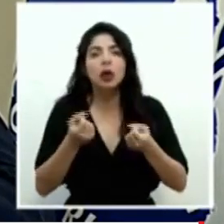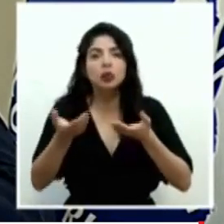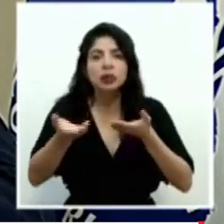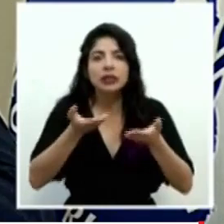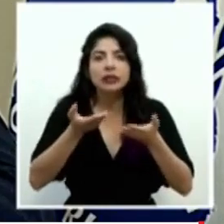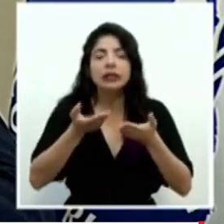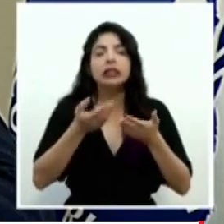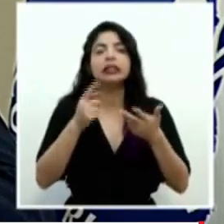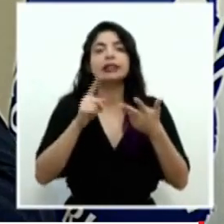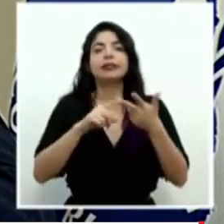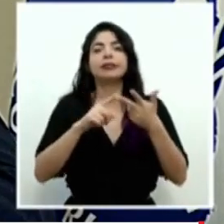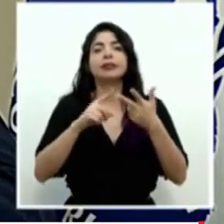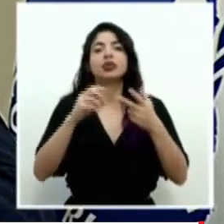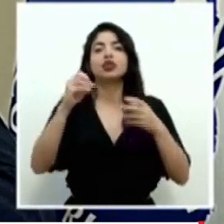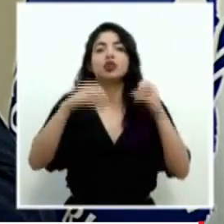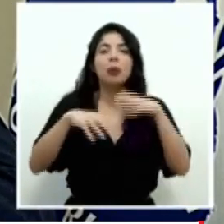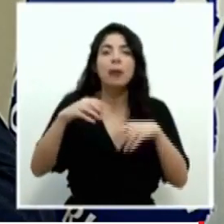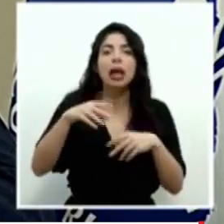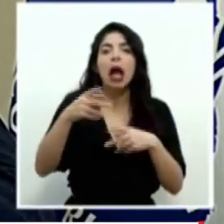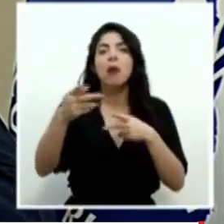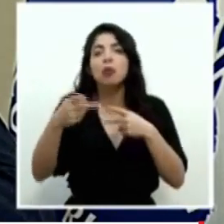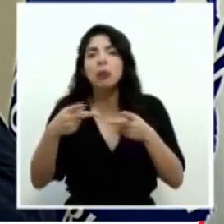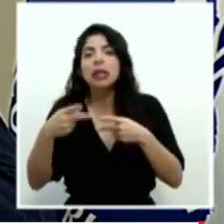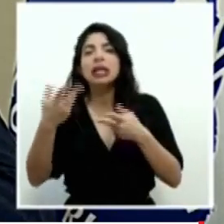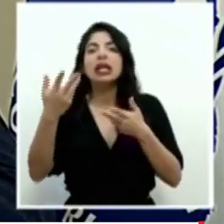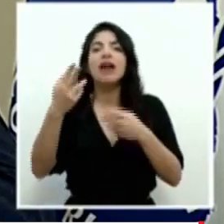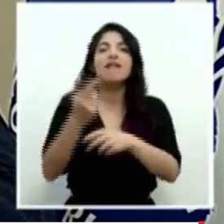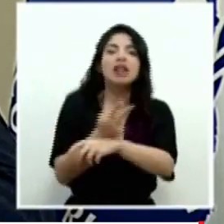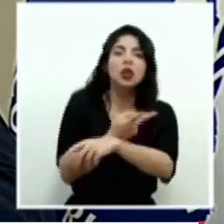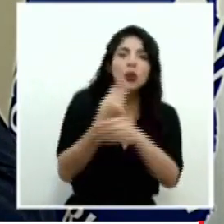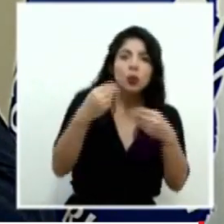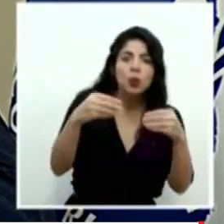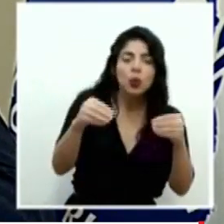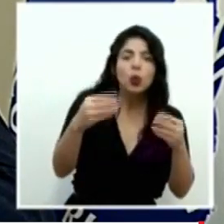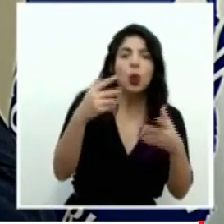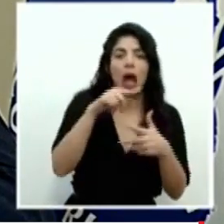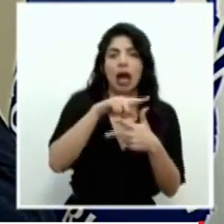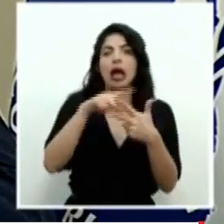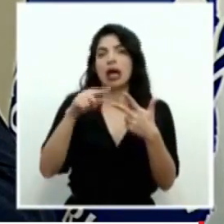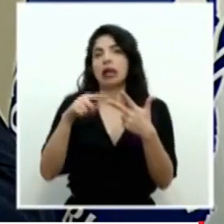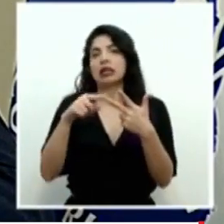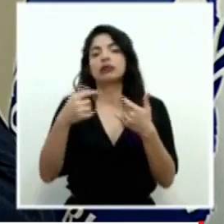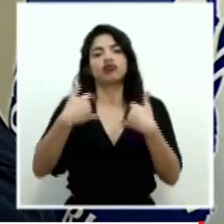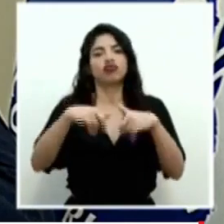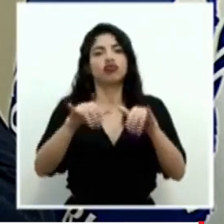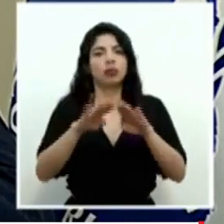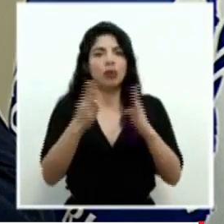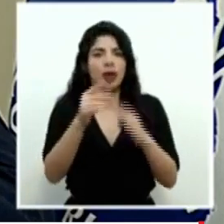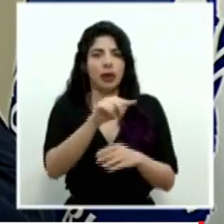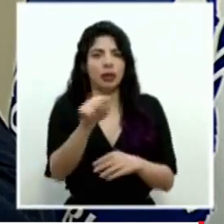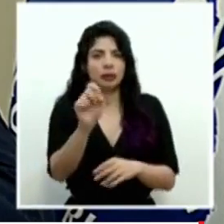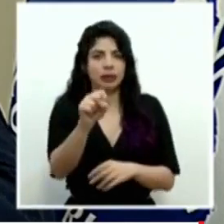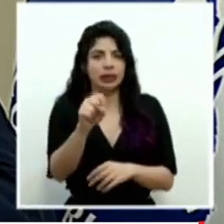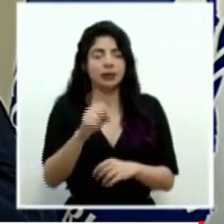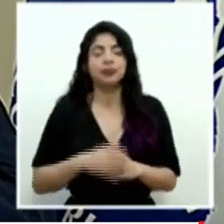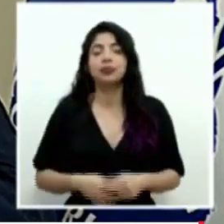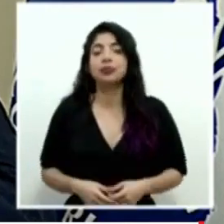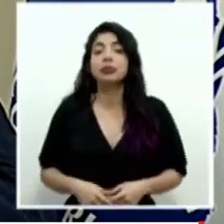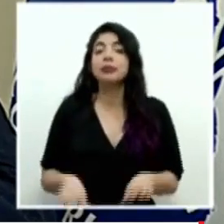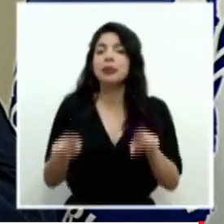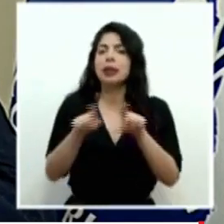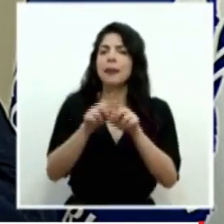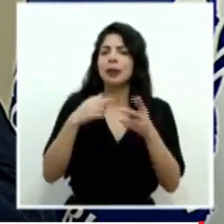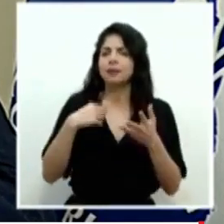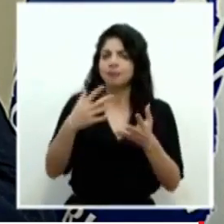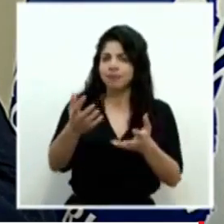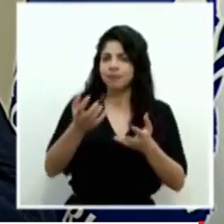afines, y también supermercados y afines, pulperías, verdulerías, mantienen su actividad. Y también